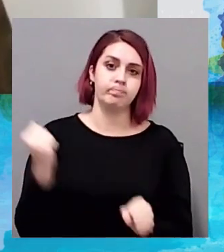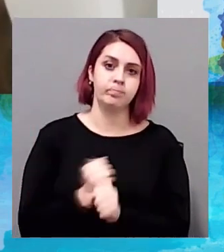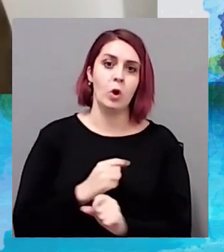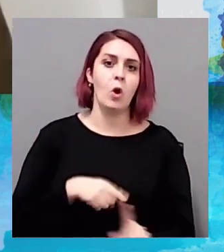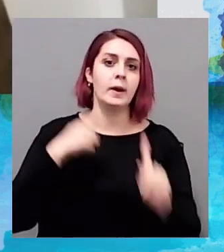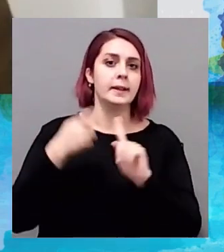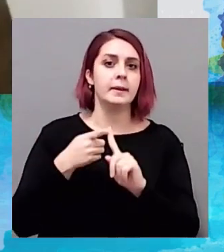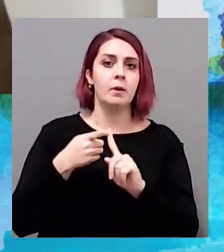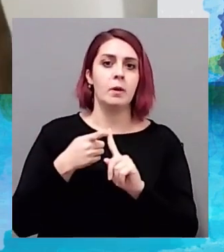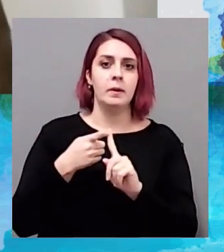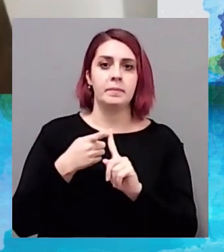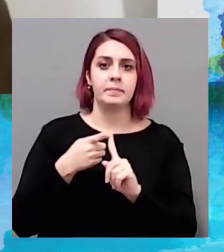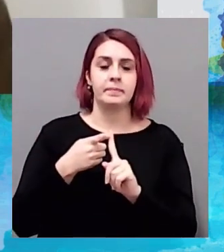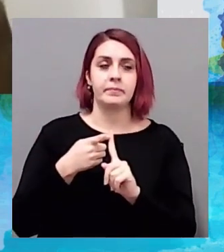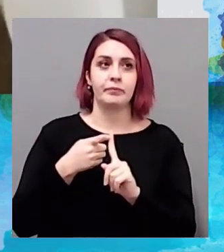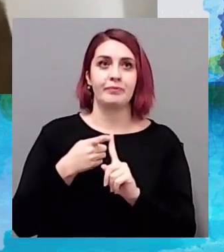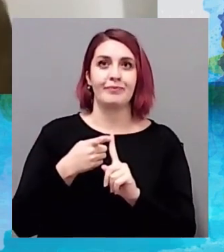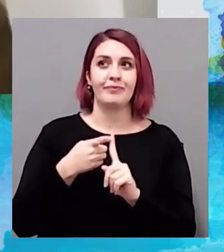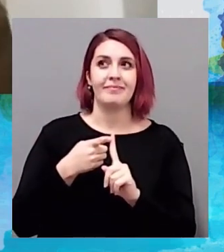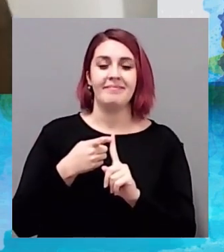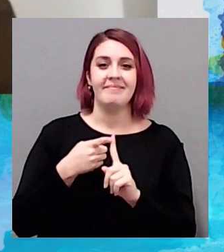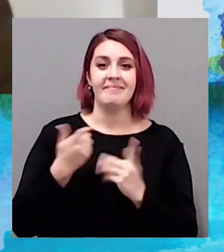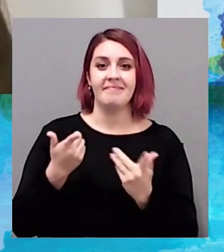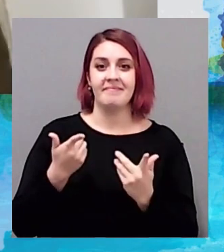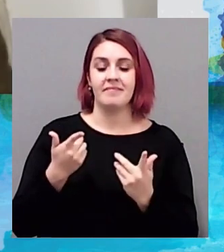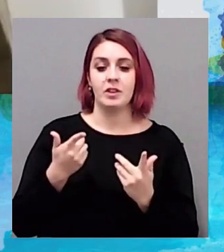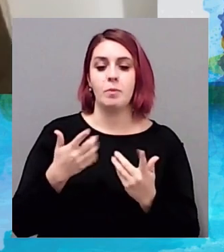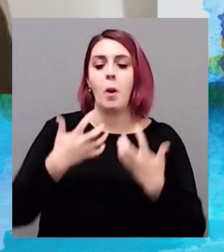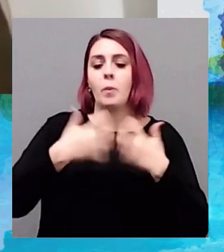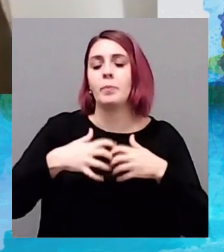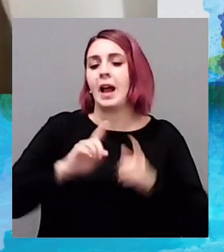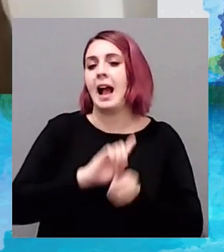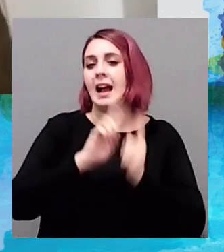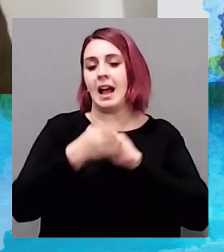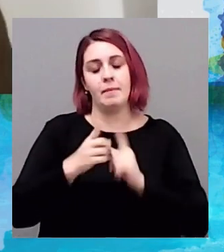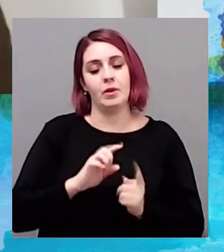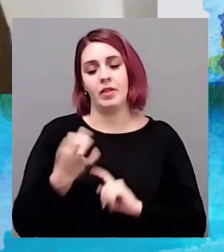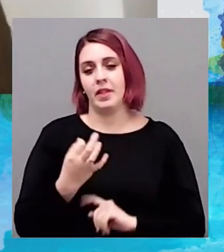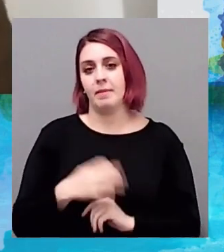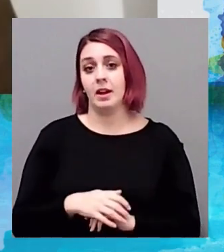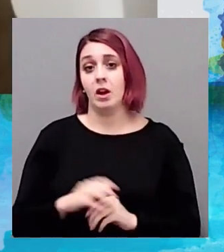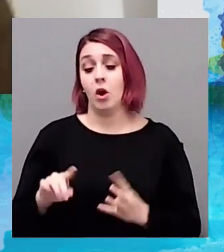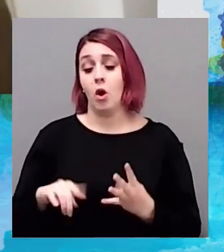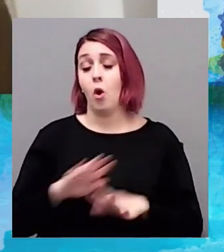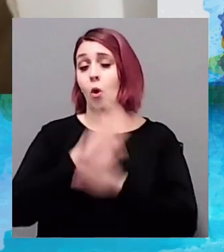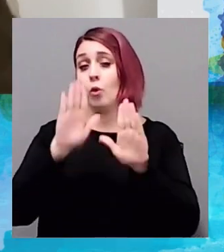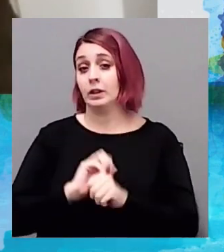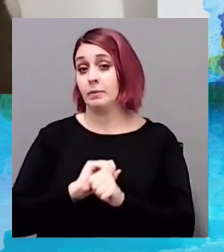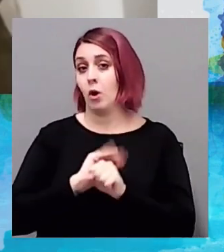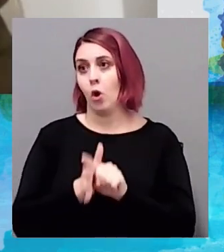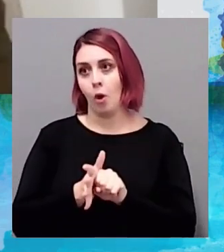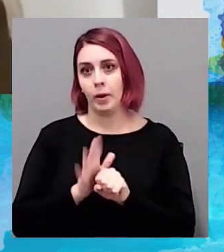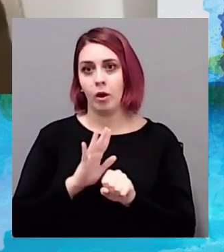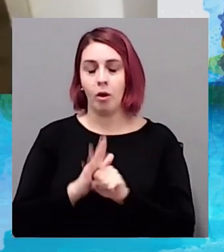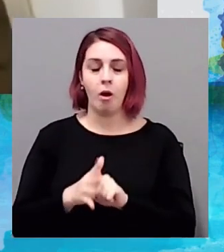cuenta que es un motor de cambio. Y bueno, por último, el COVID también ha hecho estragos que ya